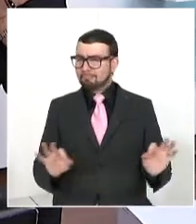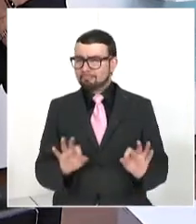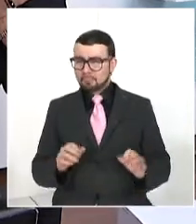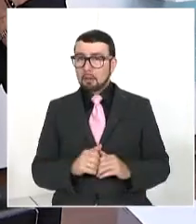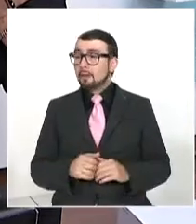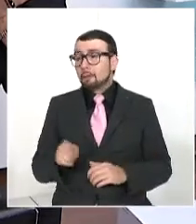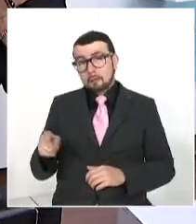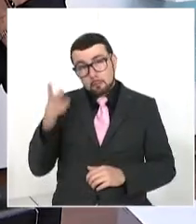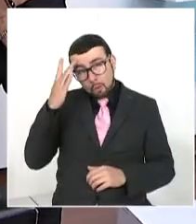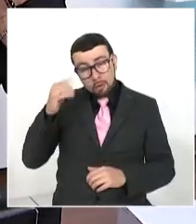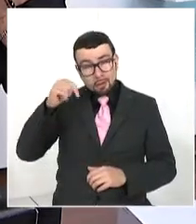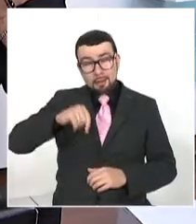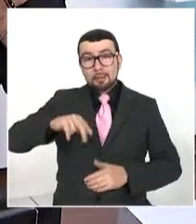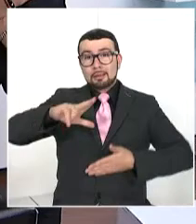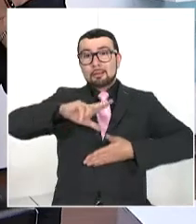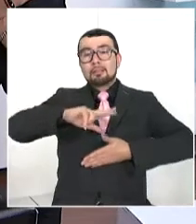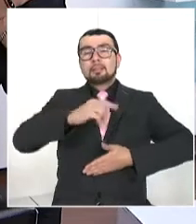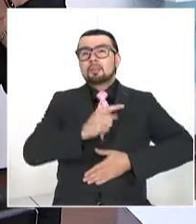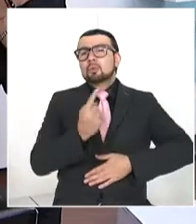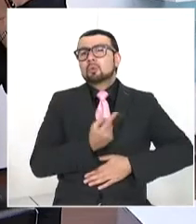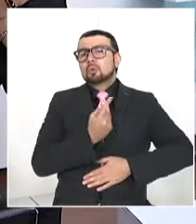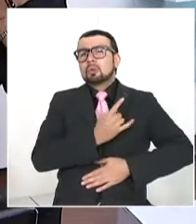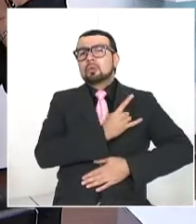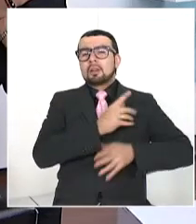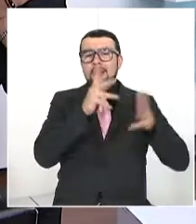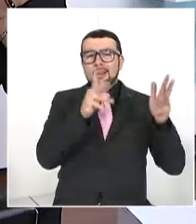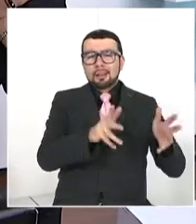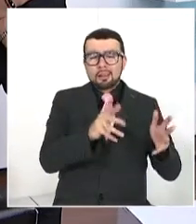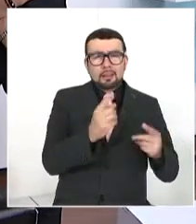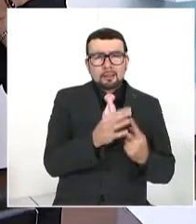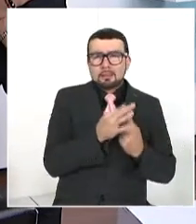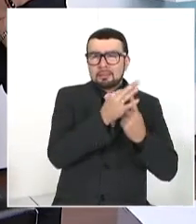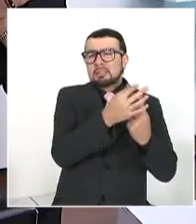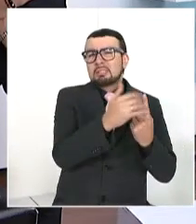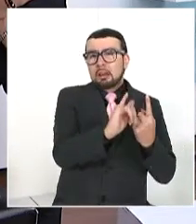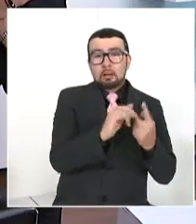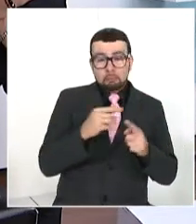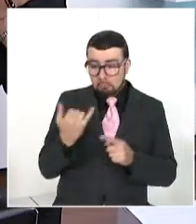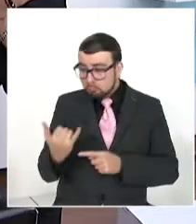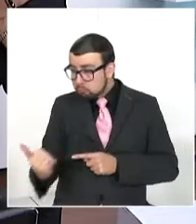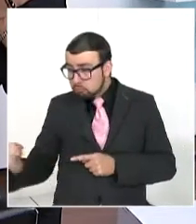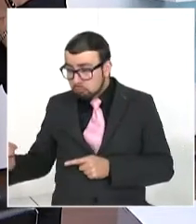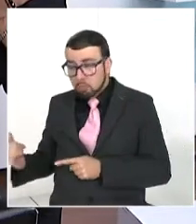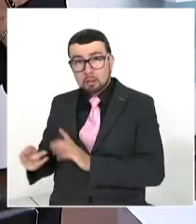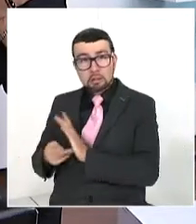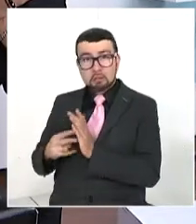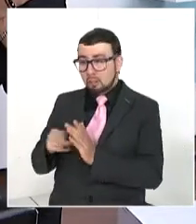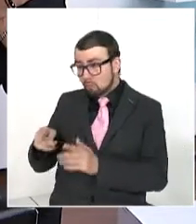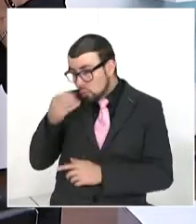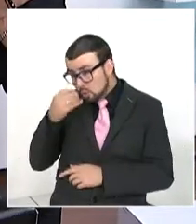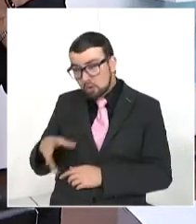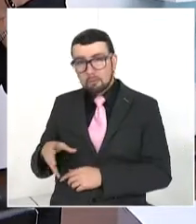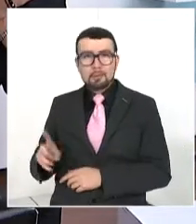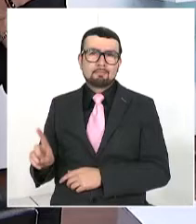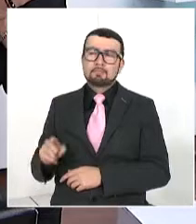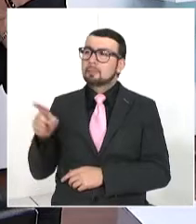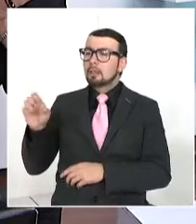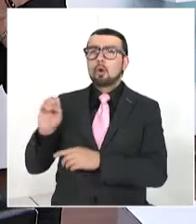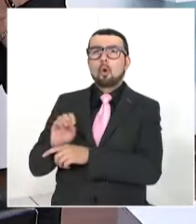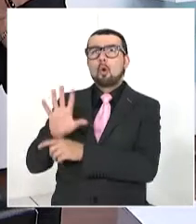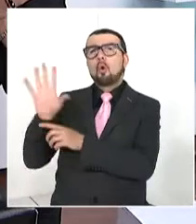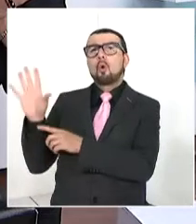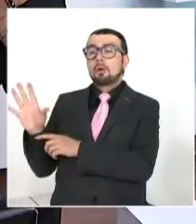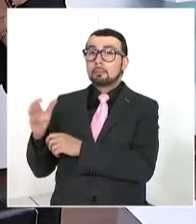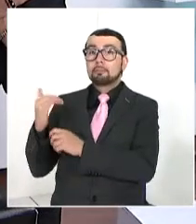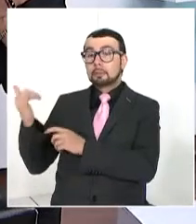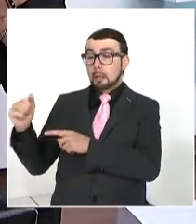formación occidental, no significa que nos sirva. Pero quiero decirles, los orientales en la